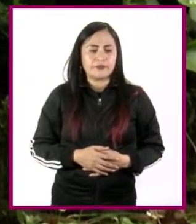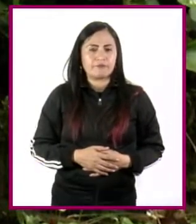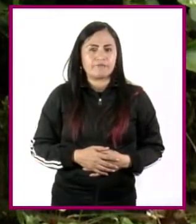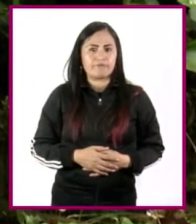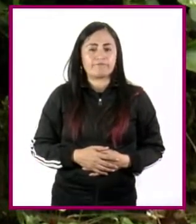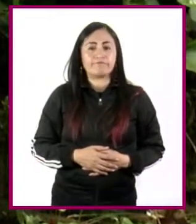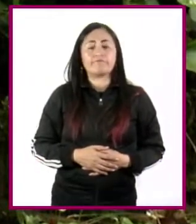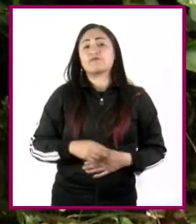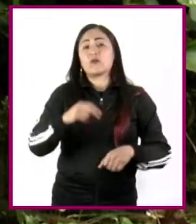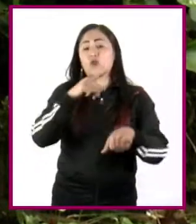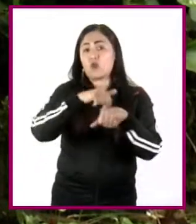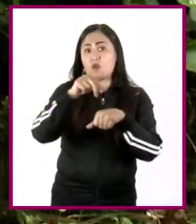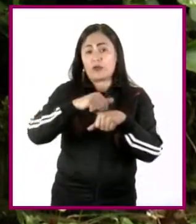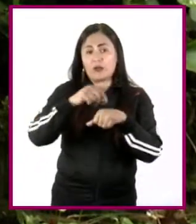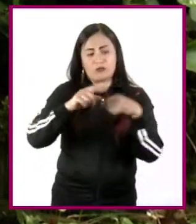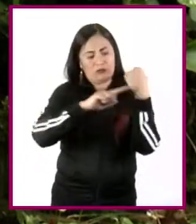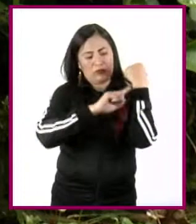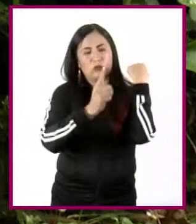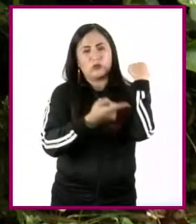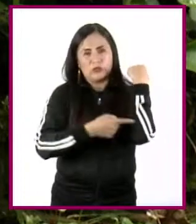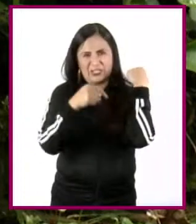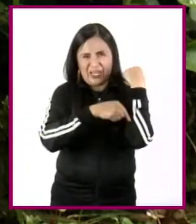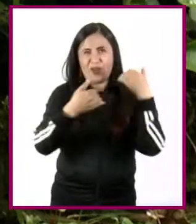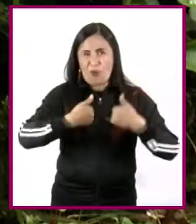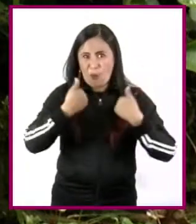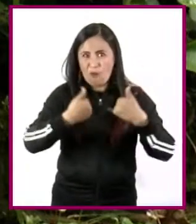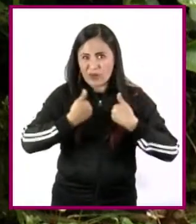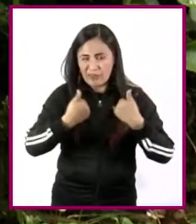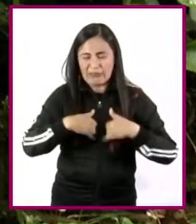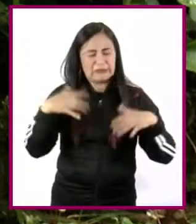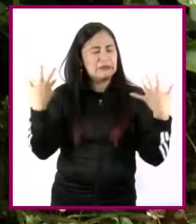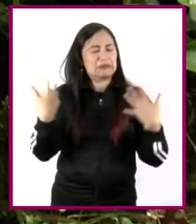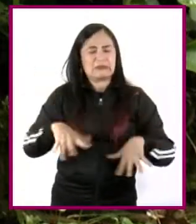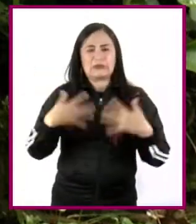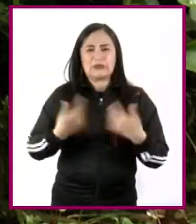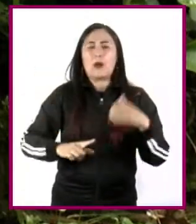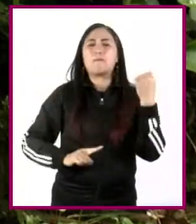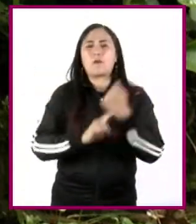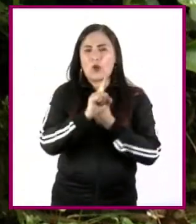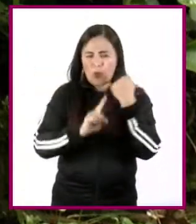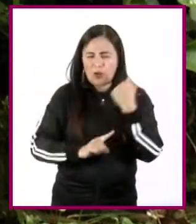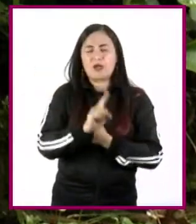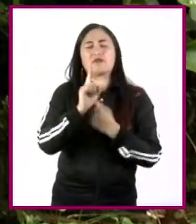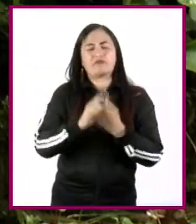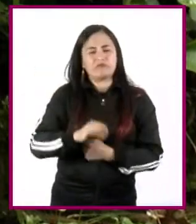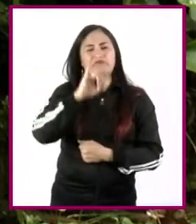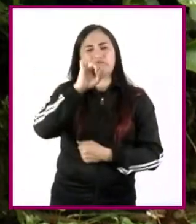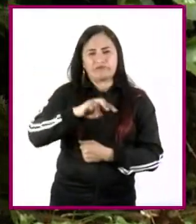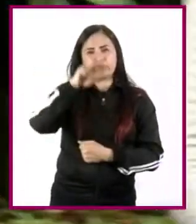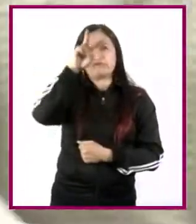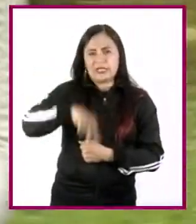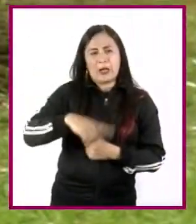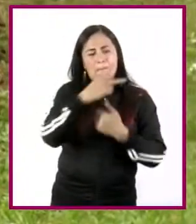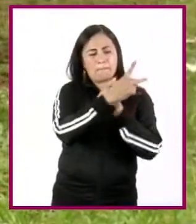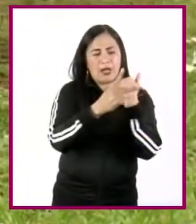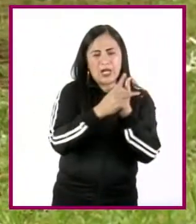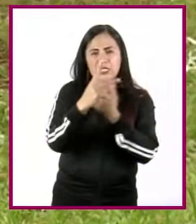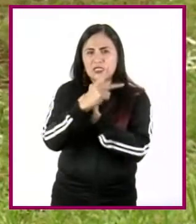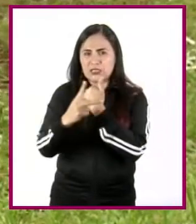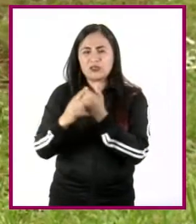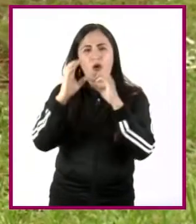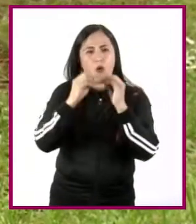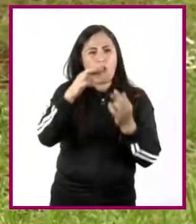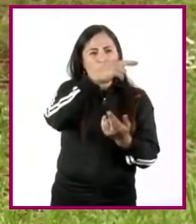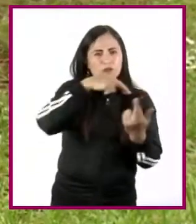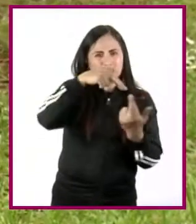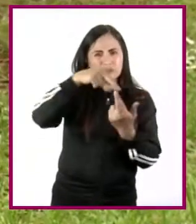Las cifras sobre el embarazo adolescente muestran las dimensiones del problema de salud pública en cada país o región.